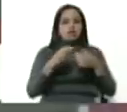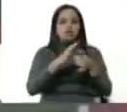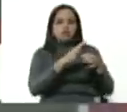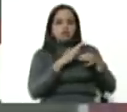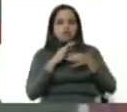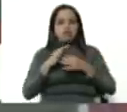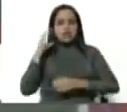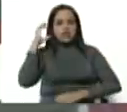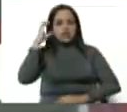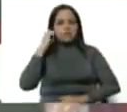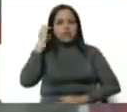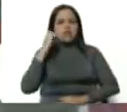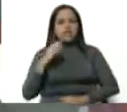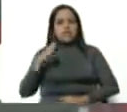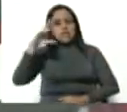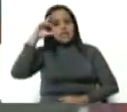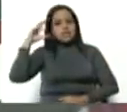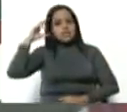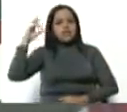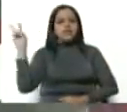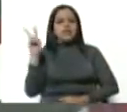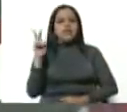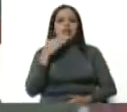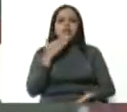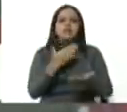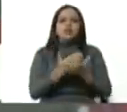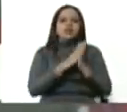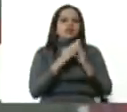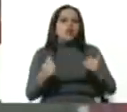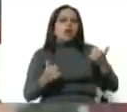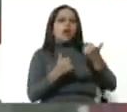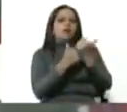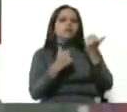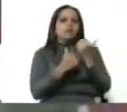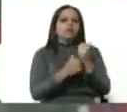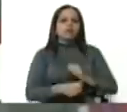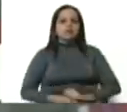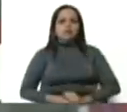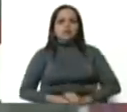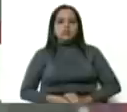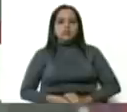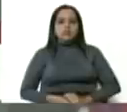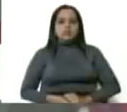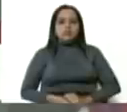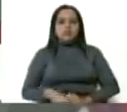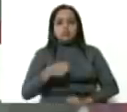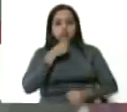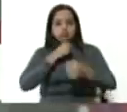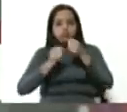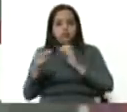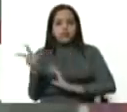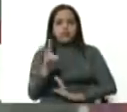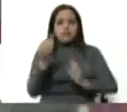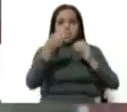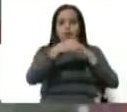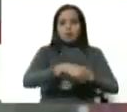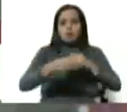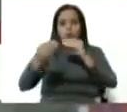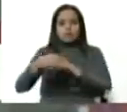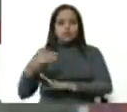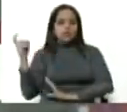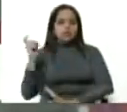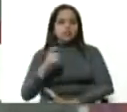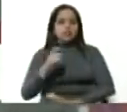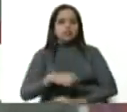canciller de la República Bolivariana de Venezuela. Y pido todo el apoyo de la opinión pública venezolana para este acuerdo diplomático